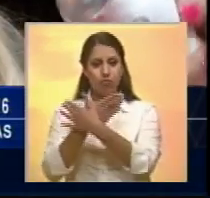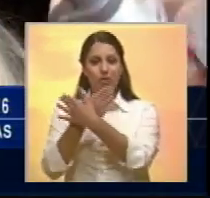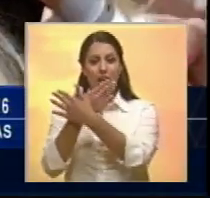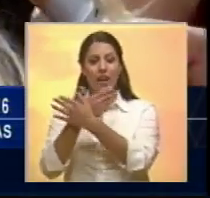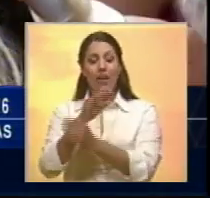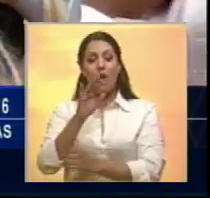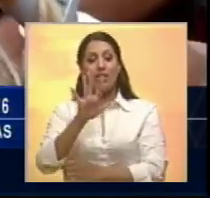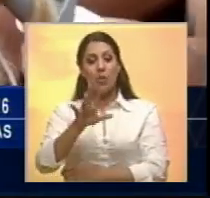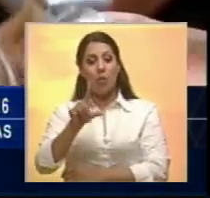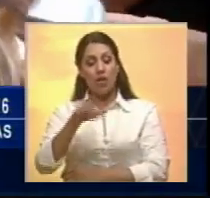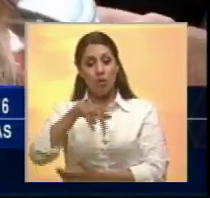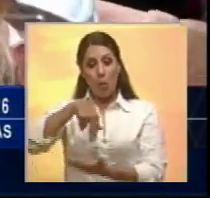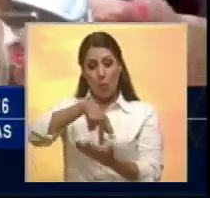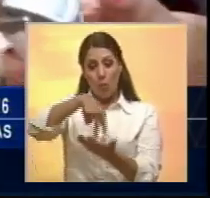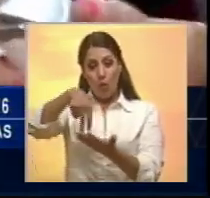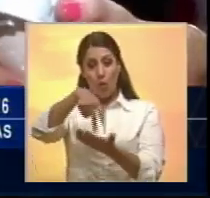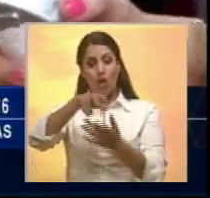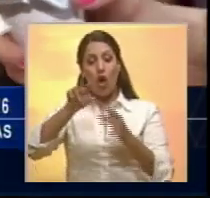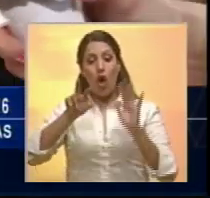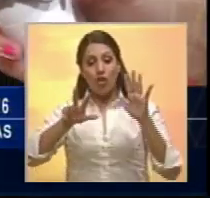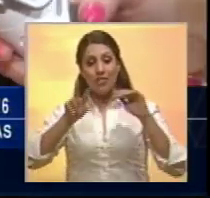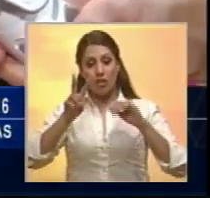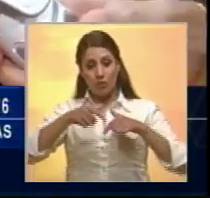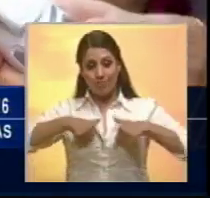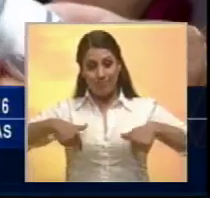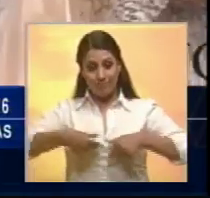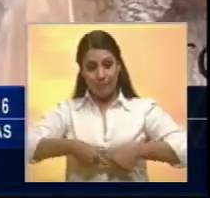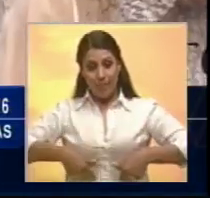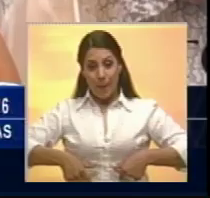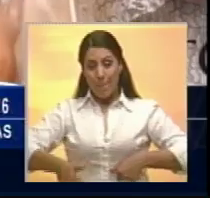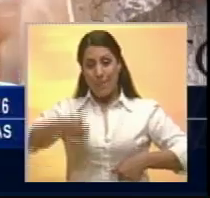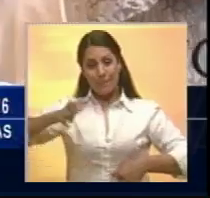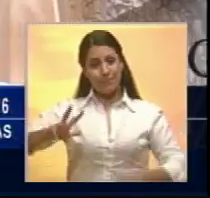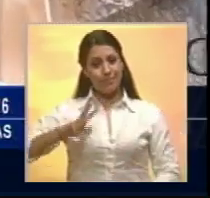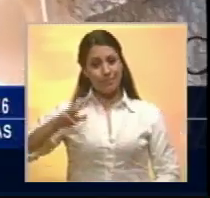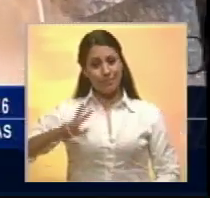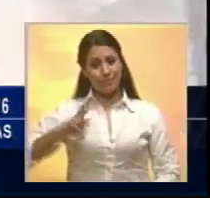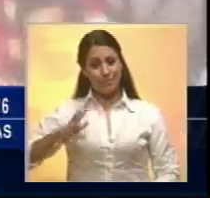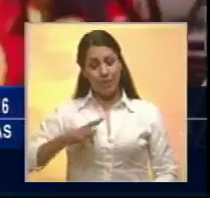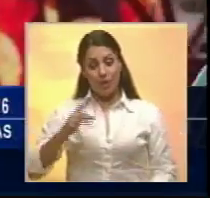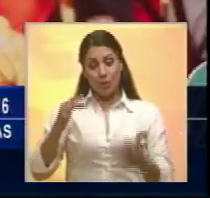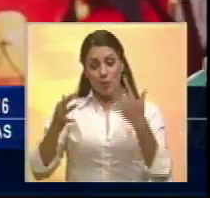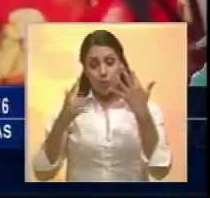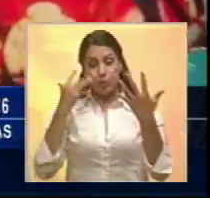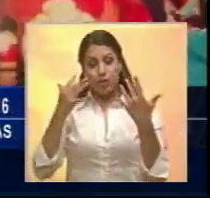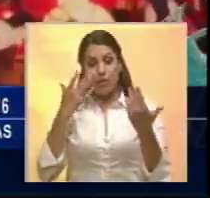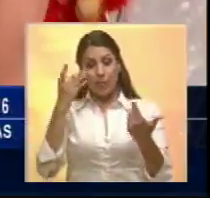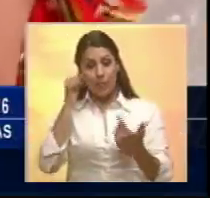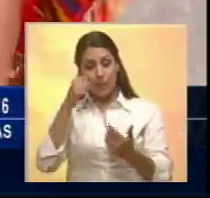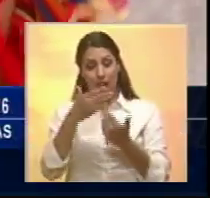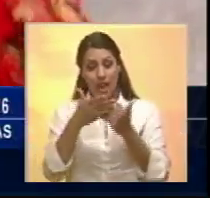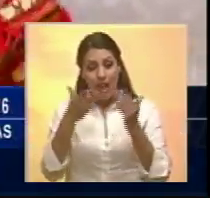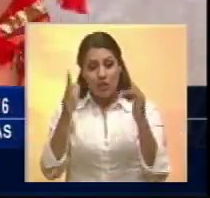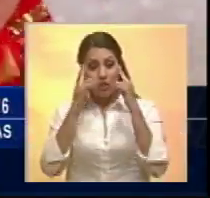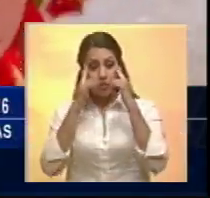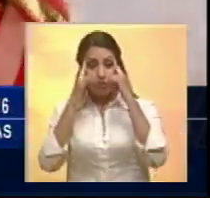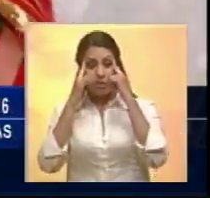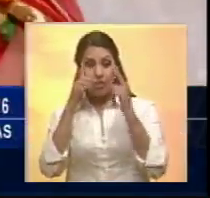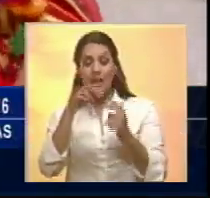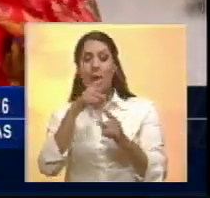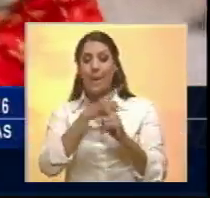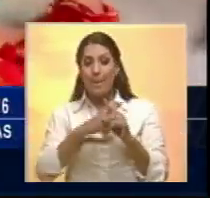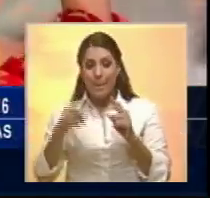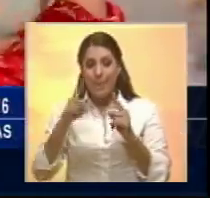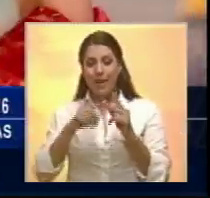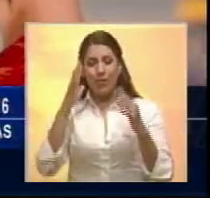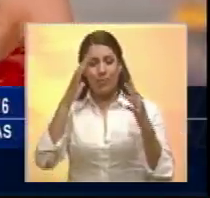de 51 modelos lucieron más de 82 piezas de lencería más glamurosa y llenas de brillo. Elsa Hawks abrió la noche con su encanto, mientras que